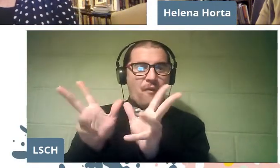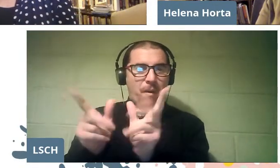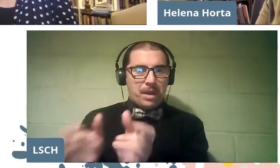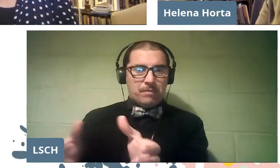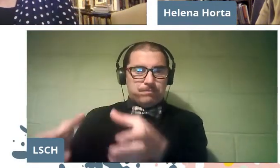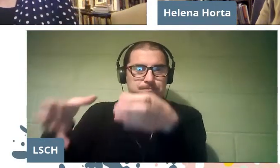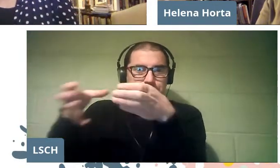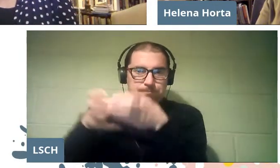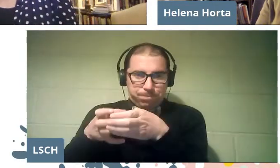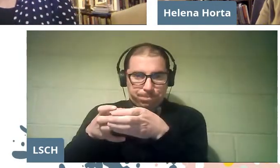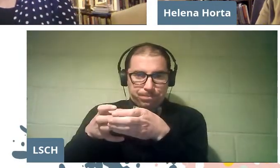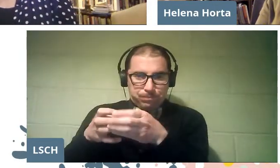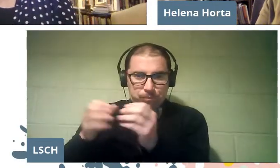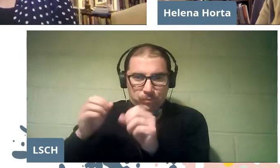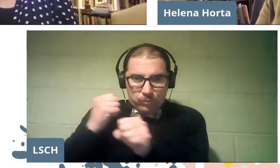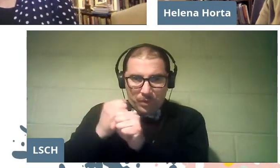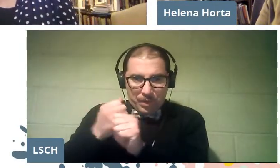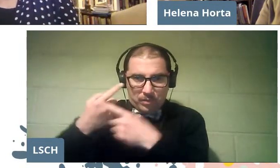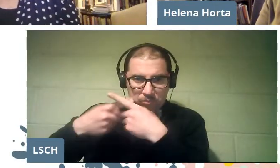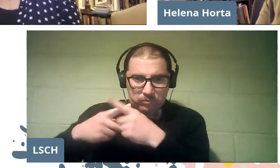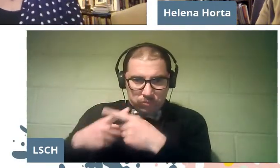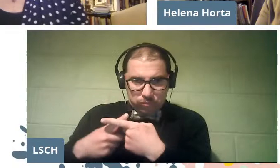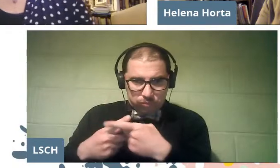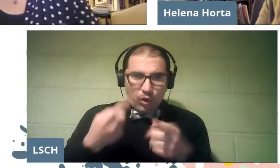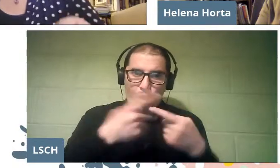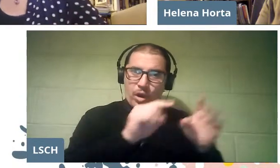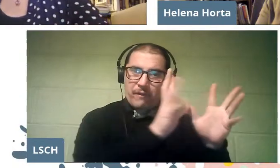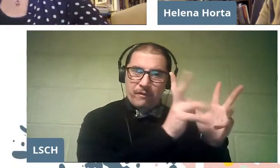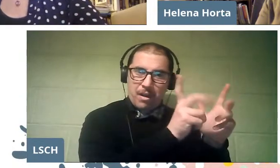familiar fabricaba sus propias